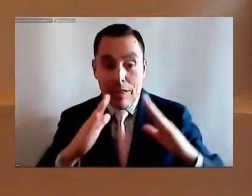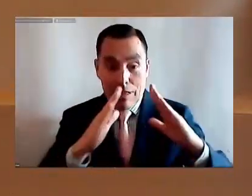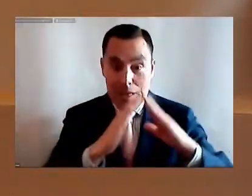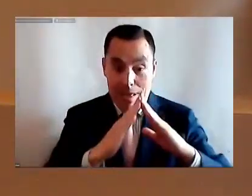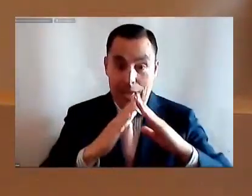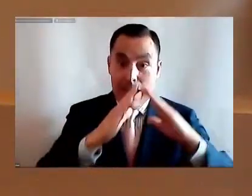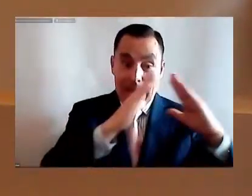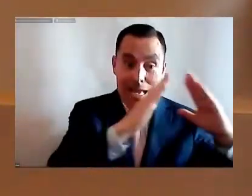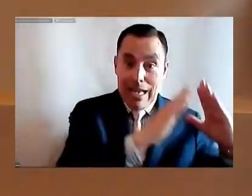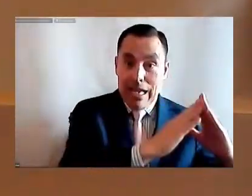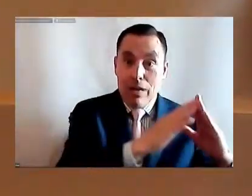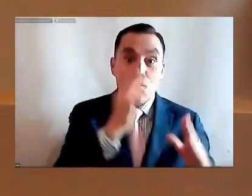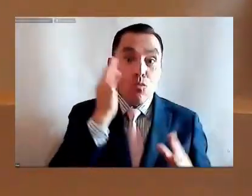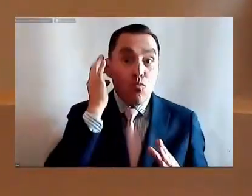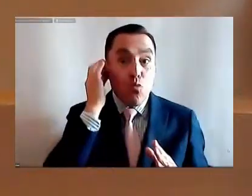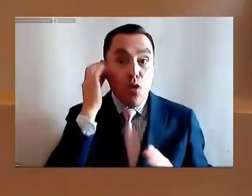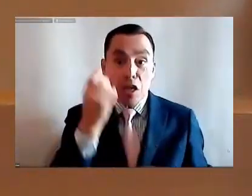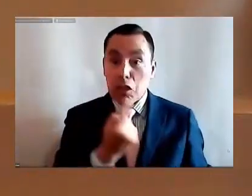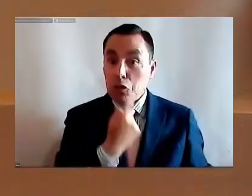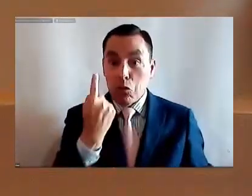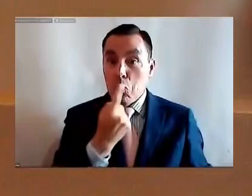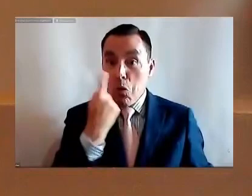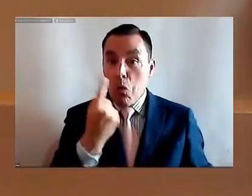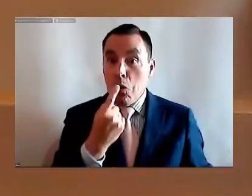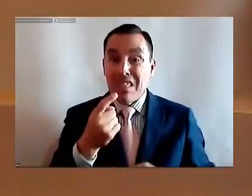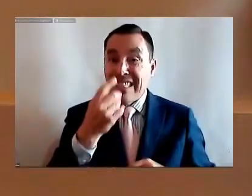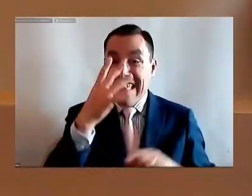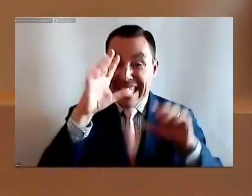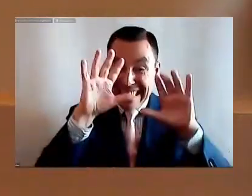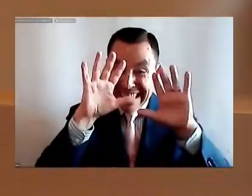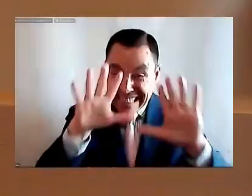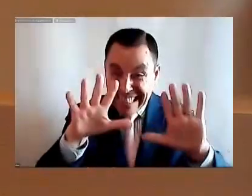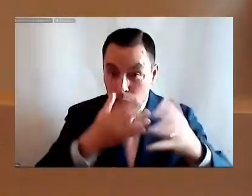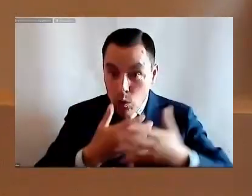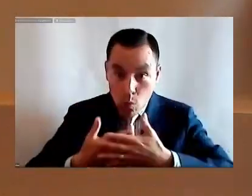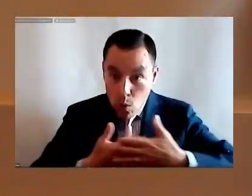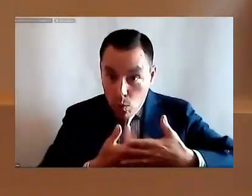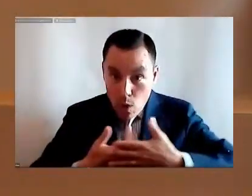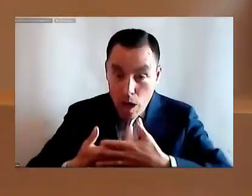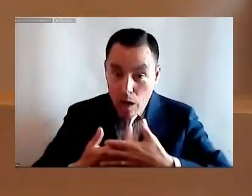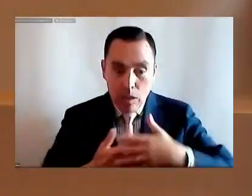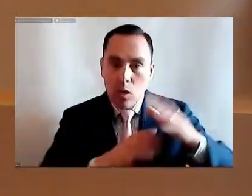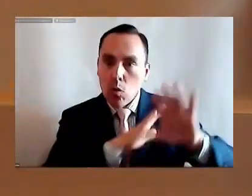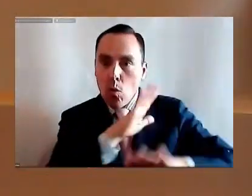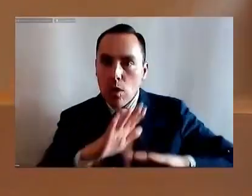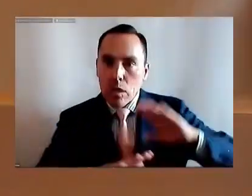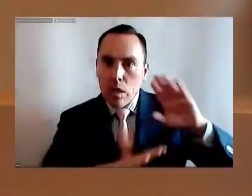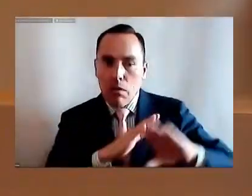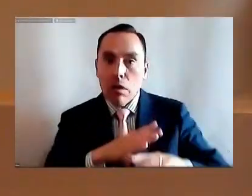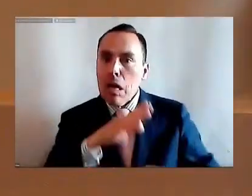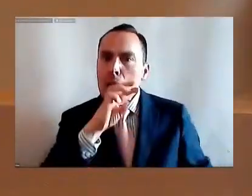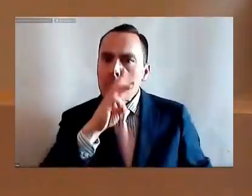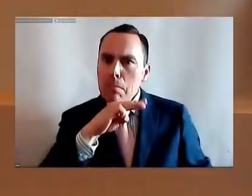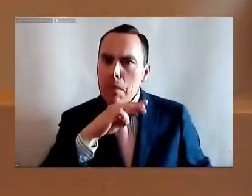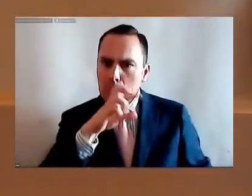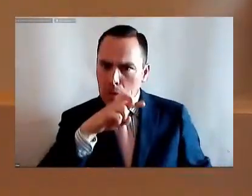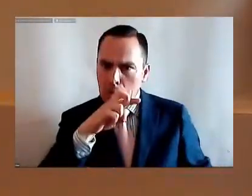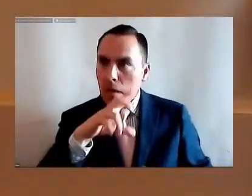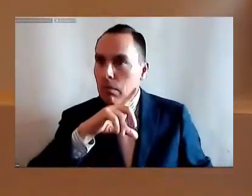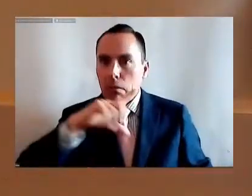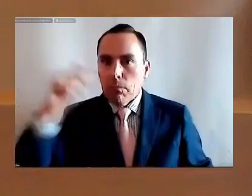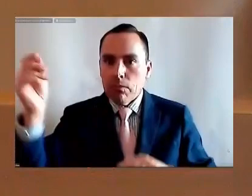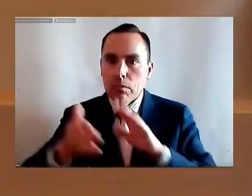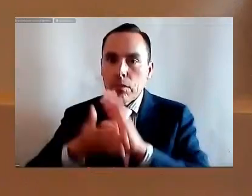onda, que se quedaban con 10, 20 guaguas, ¿no? Y se dio la práctica de darles gin a las